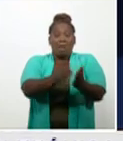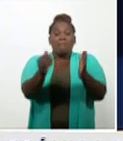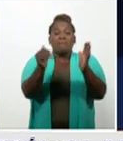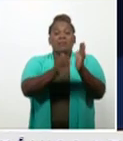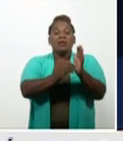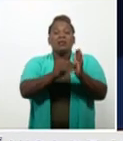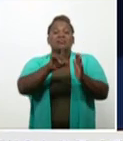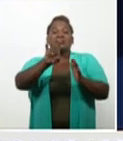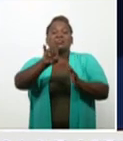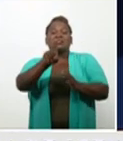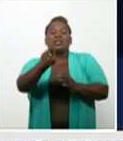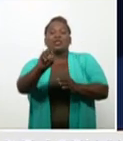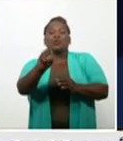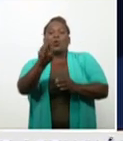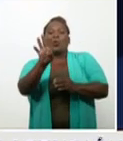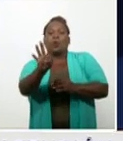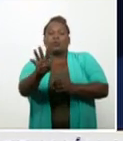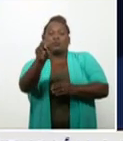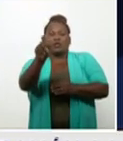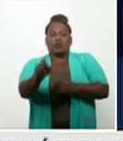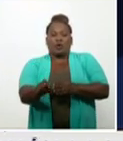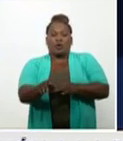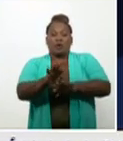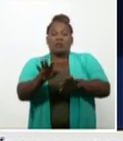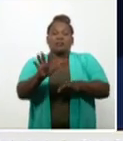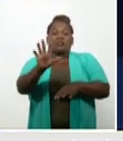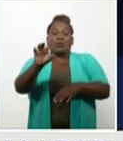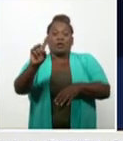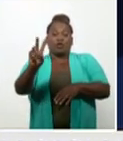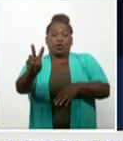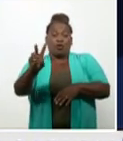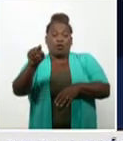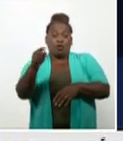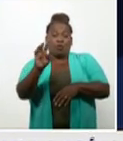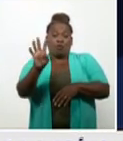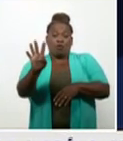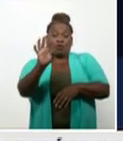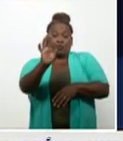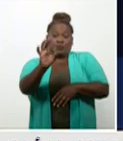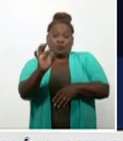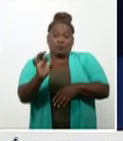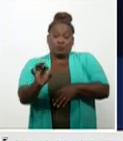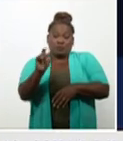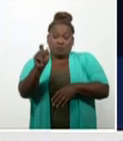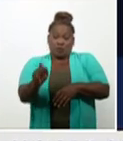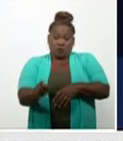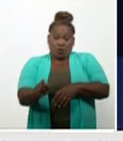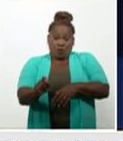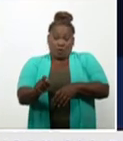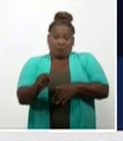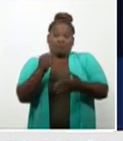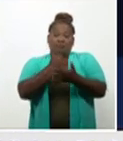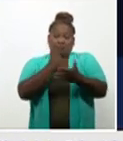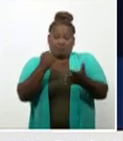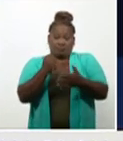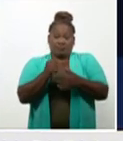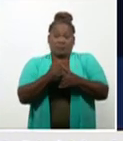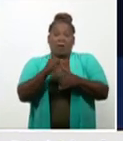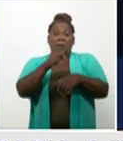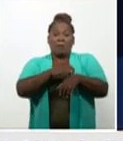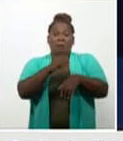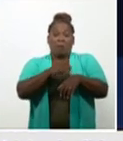1.104 personas, ya es el 52,4% de los casos diagnosticados que en el momento del